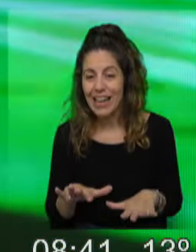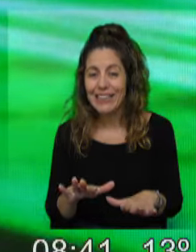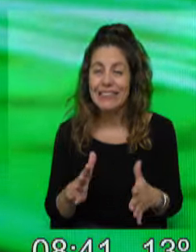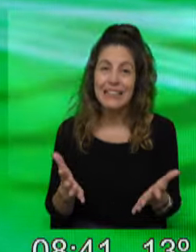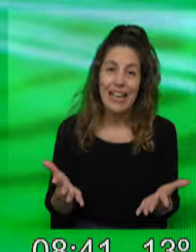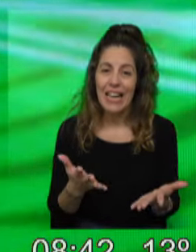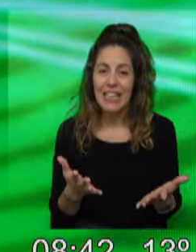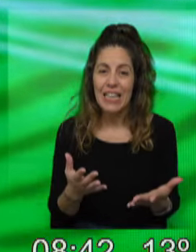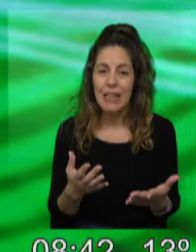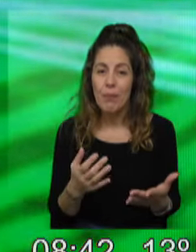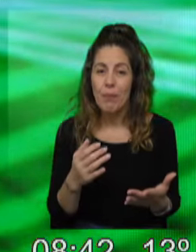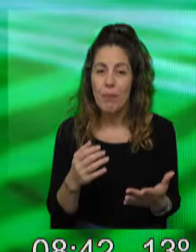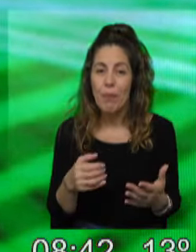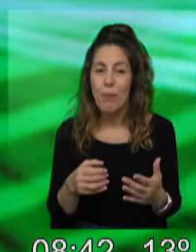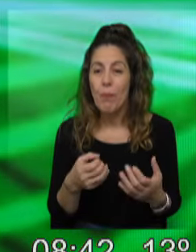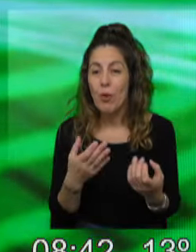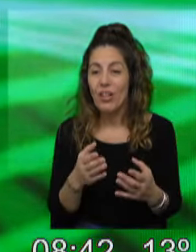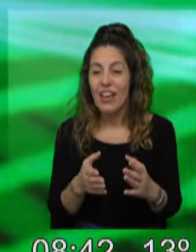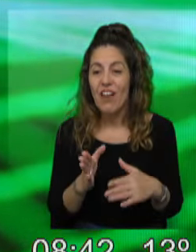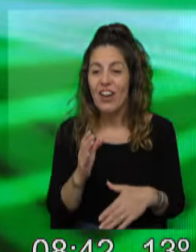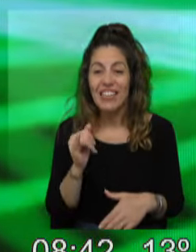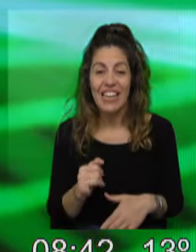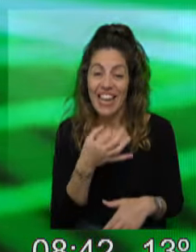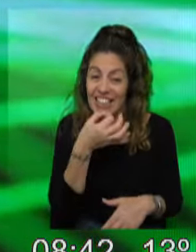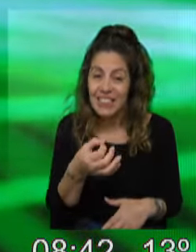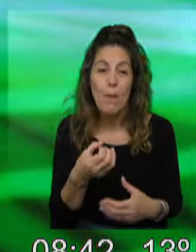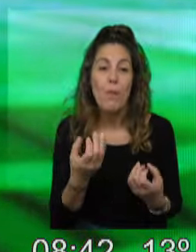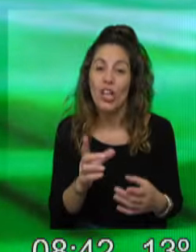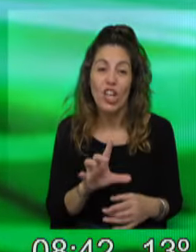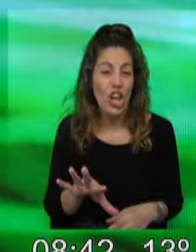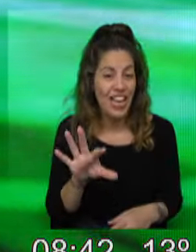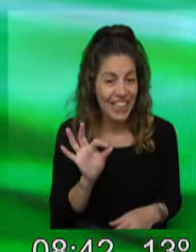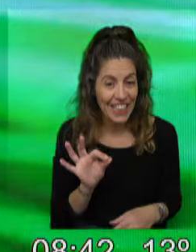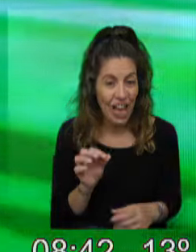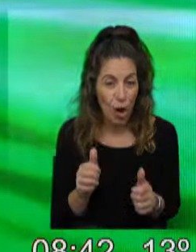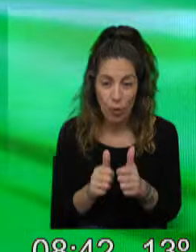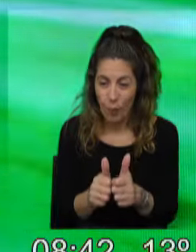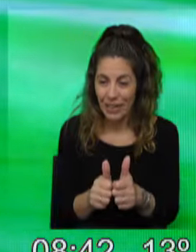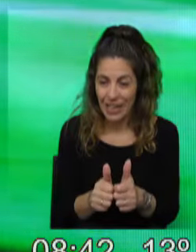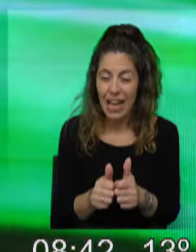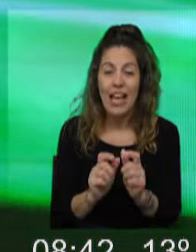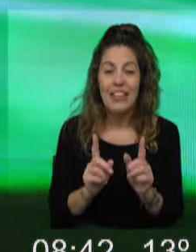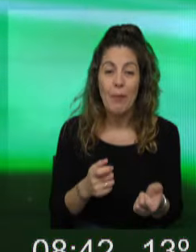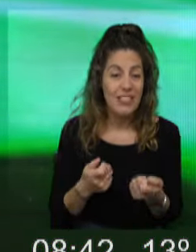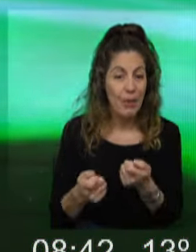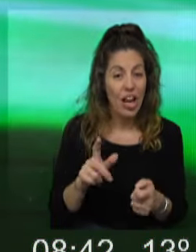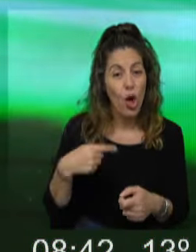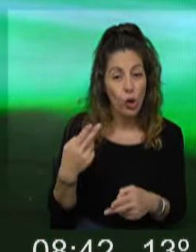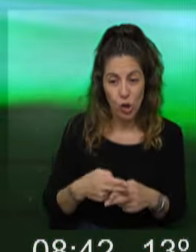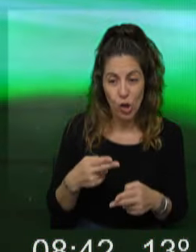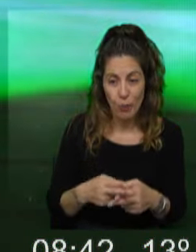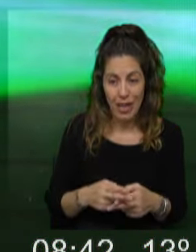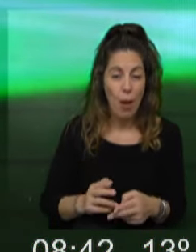la elegiría como como su compañera de Fórmula cuando se han manejado otros nombres mujeres y no mujeres